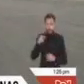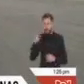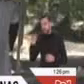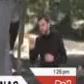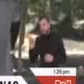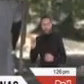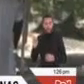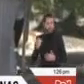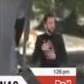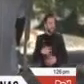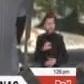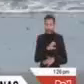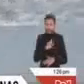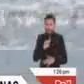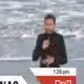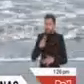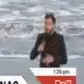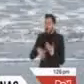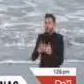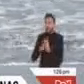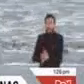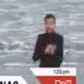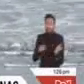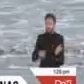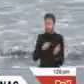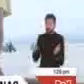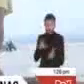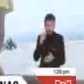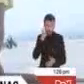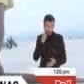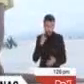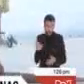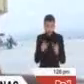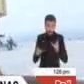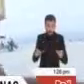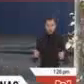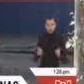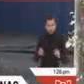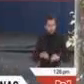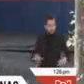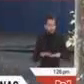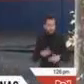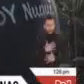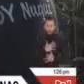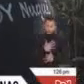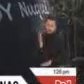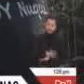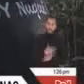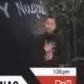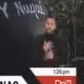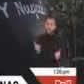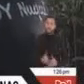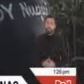para volvernos a encontrar. Quiero sentir lo que Carlos y todos los chocuanos que tienen la fortuna de hacer de ese territorio sienten al final del día. Llevarse algo